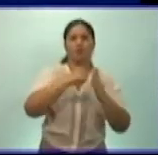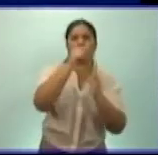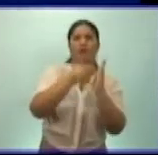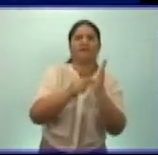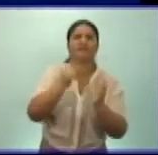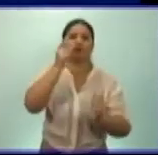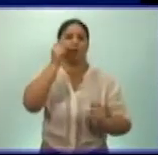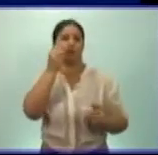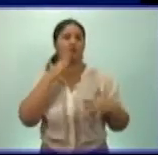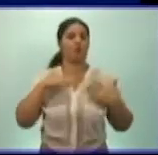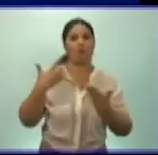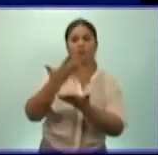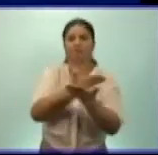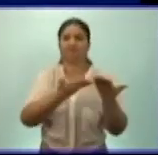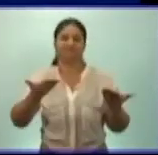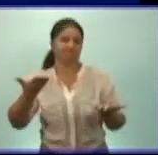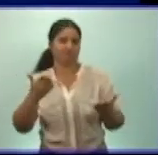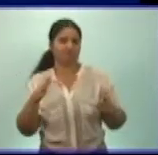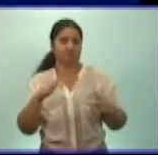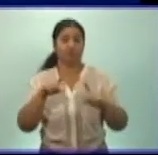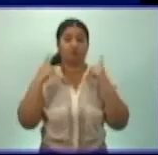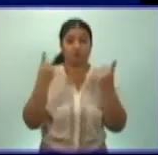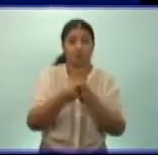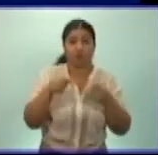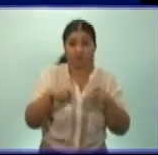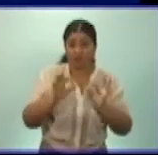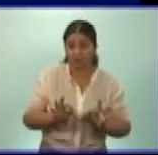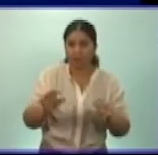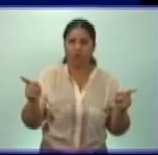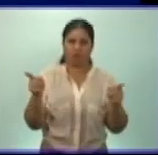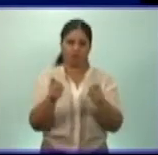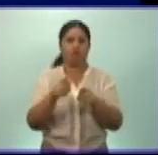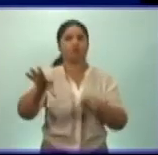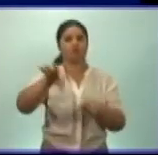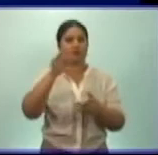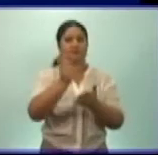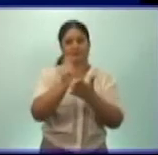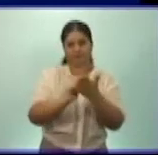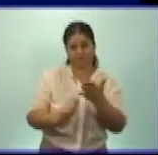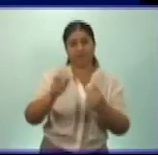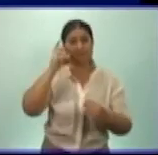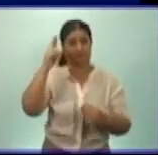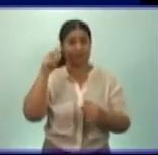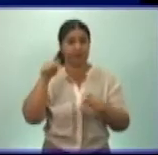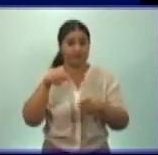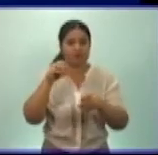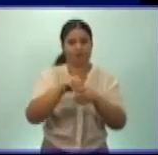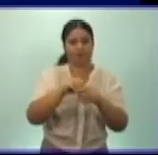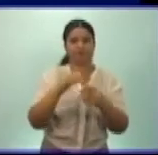nota también de estos elementos importantes que incluso aparecen en su libro de texto.